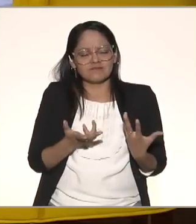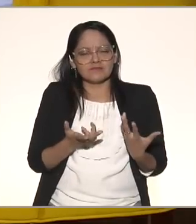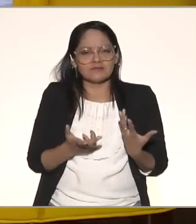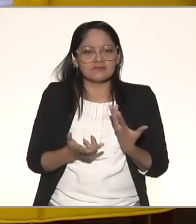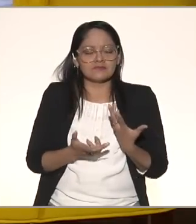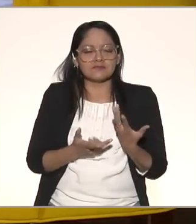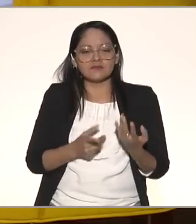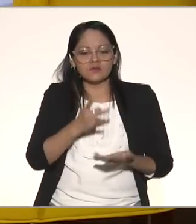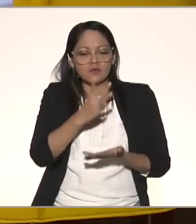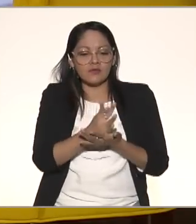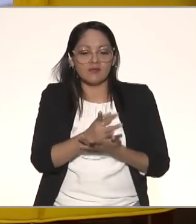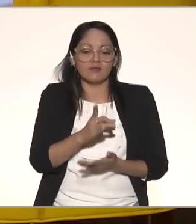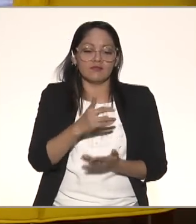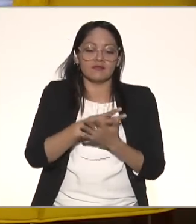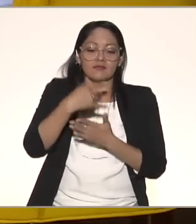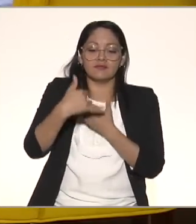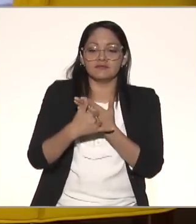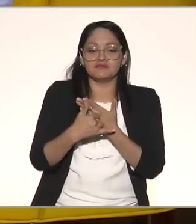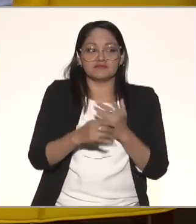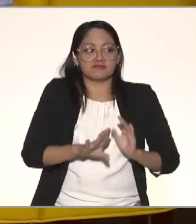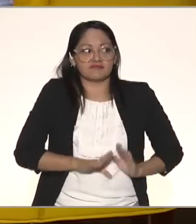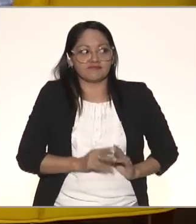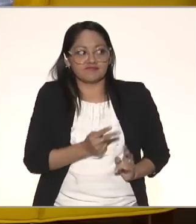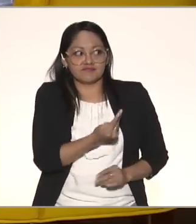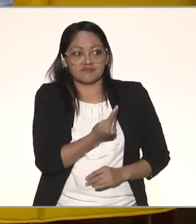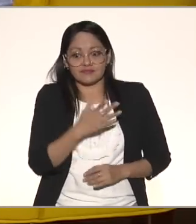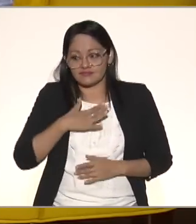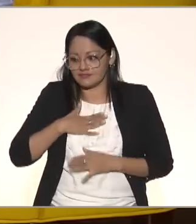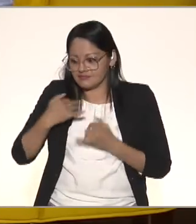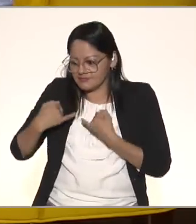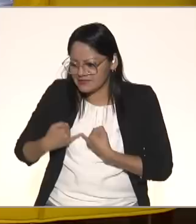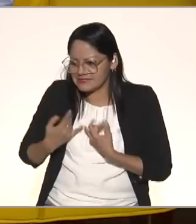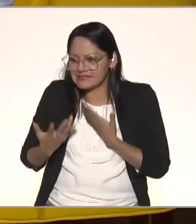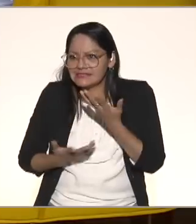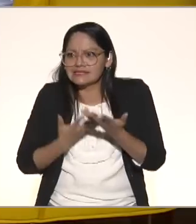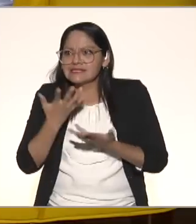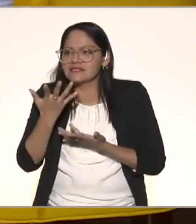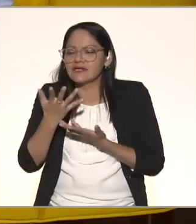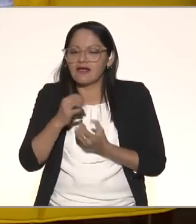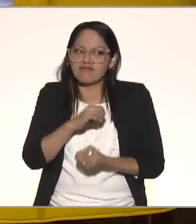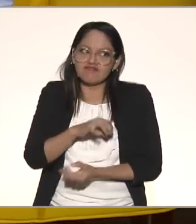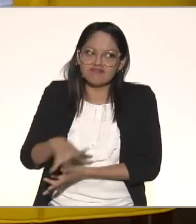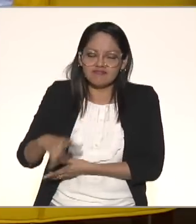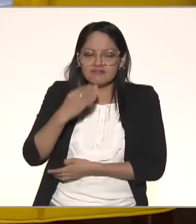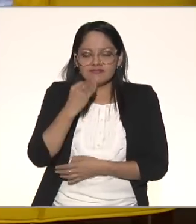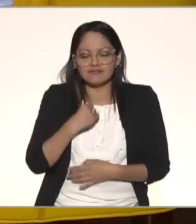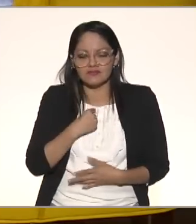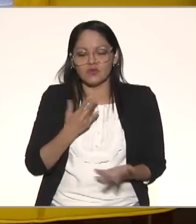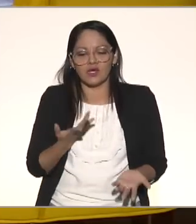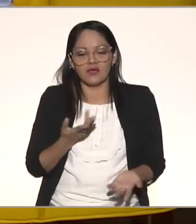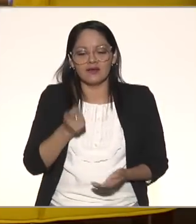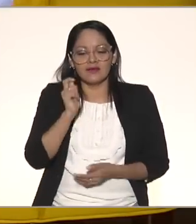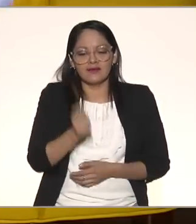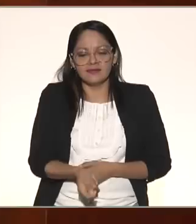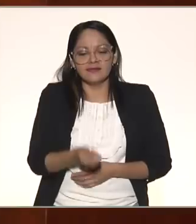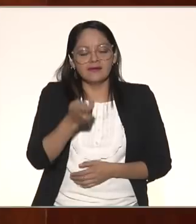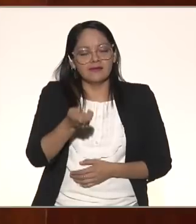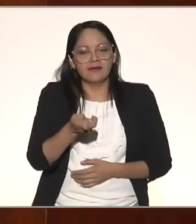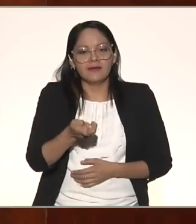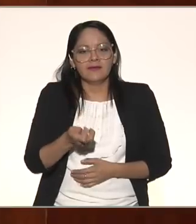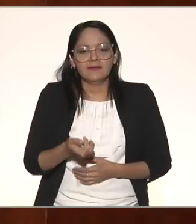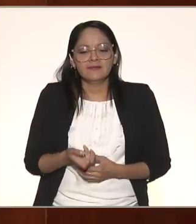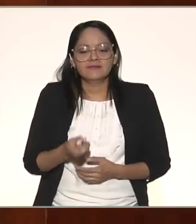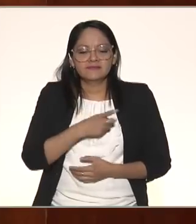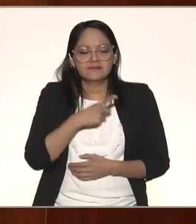Y solamente queda el proyecto de pareja y abandonamos nuestro proyecto individual. Exacto. Entonces, todo esto tiene que ver con